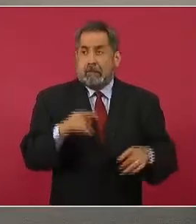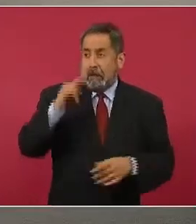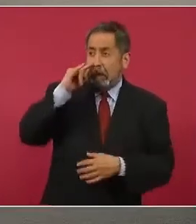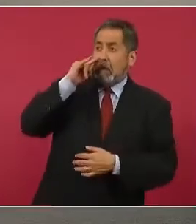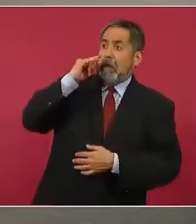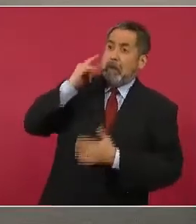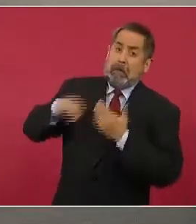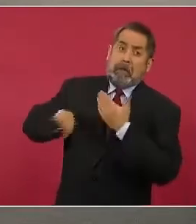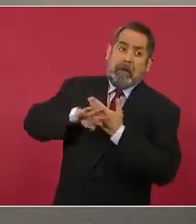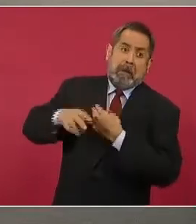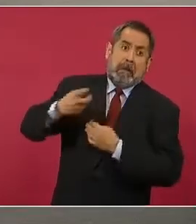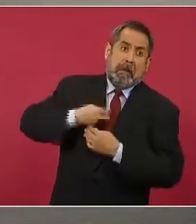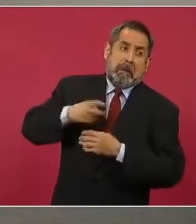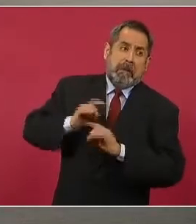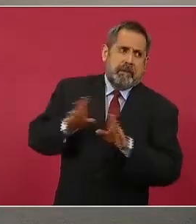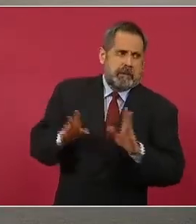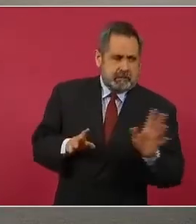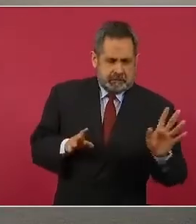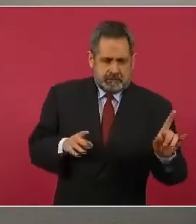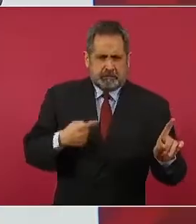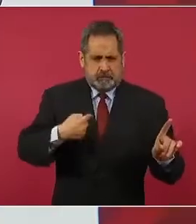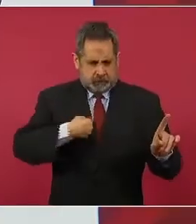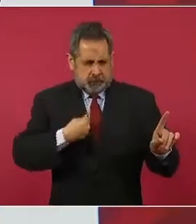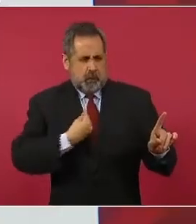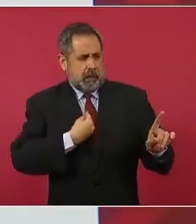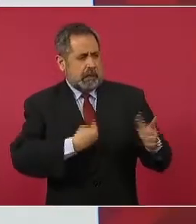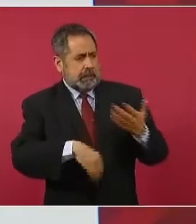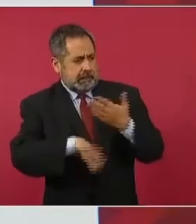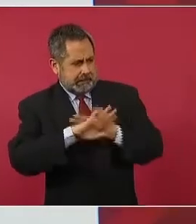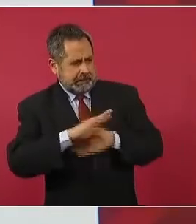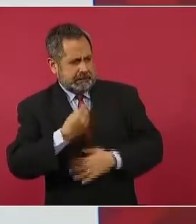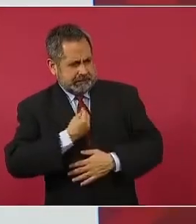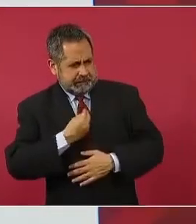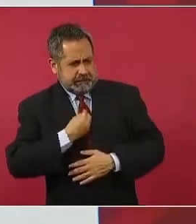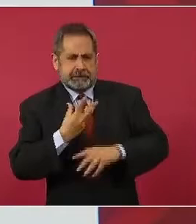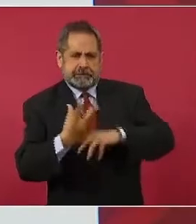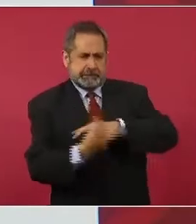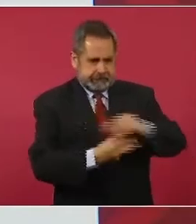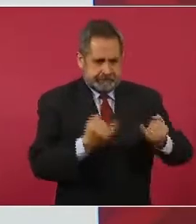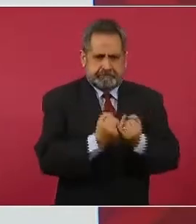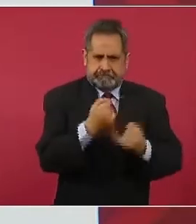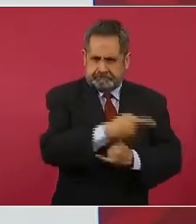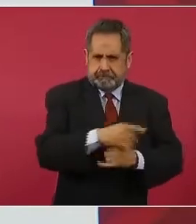semiobjetivo, Animal Político. Ese es